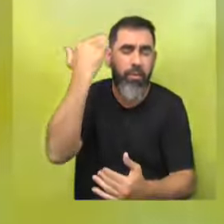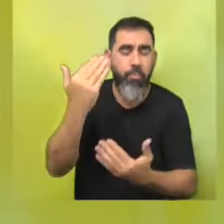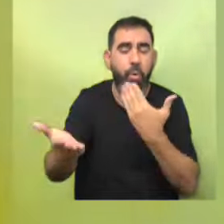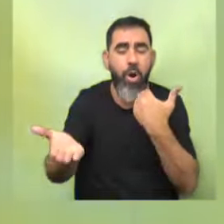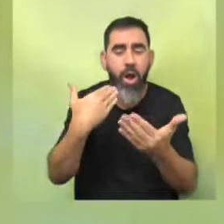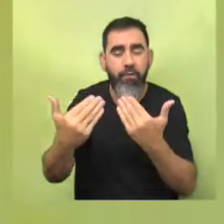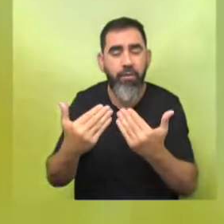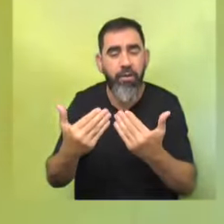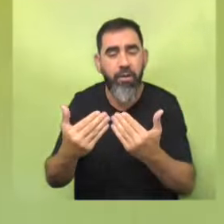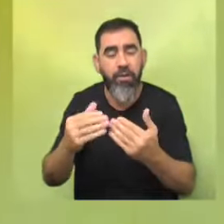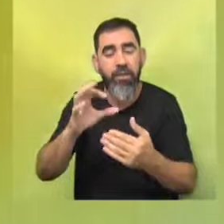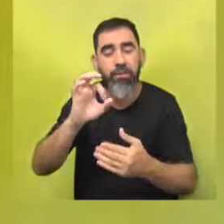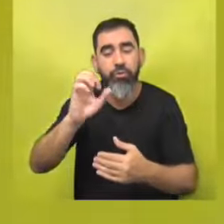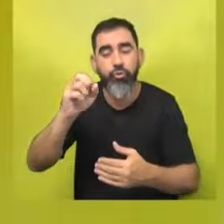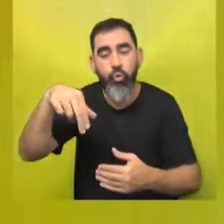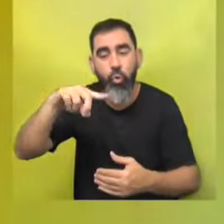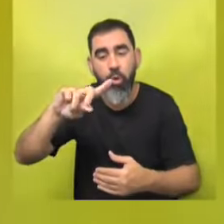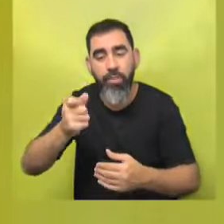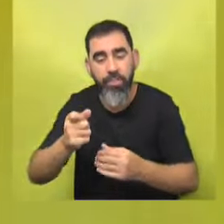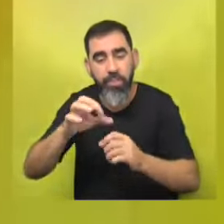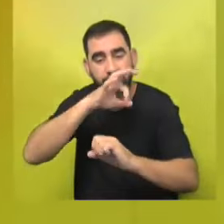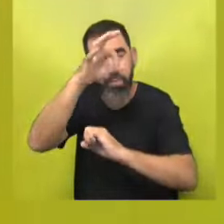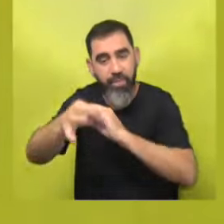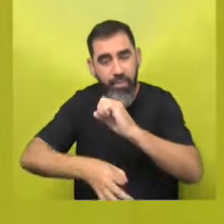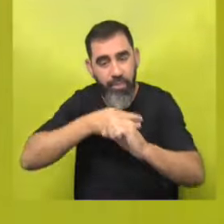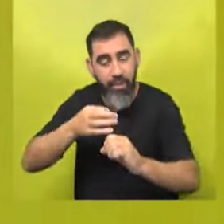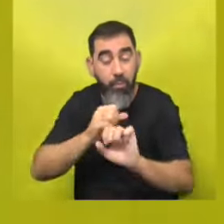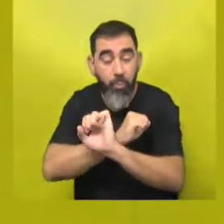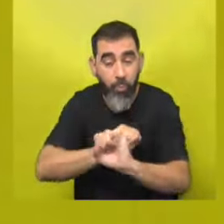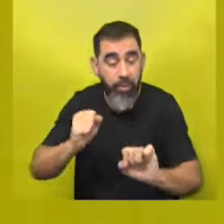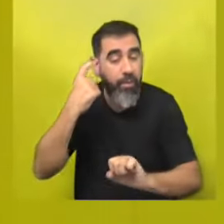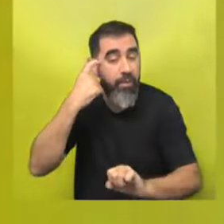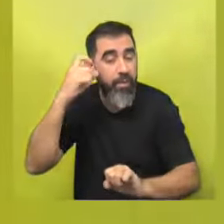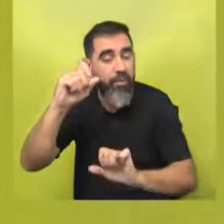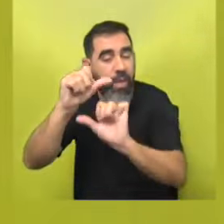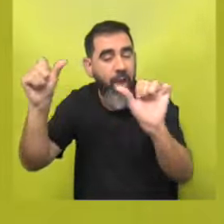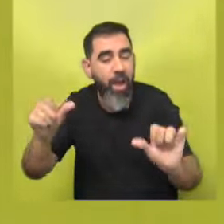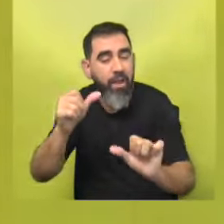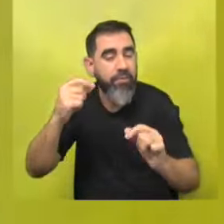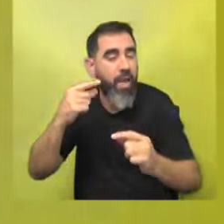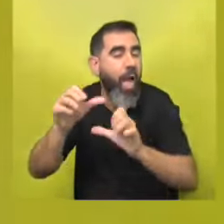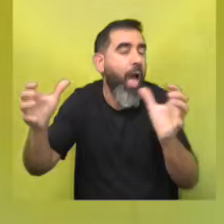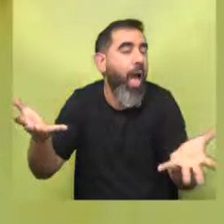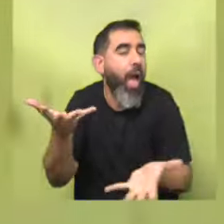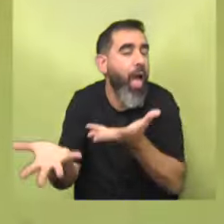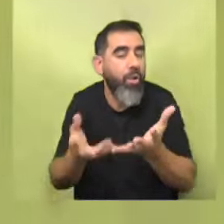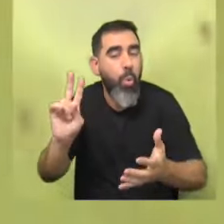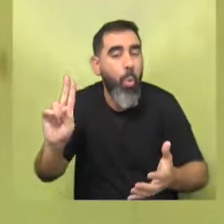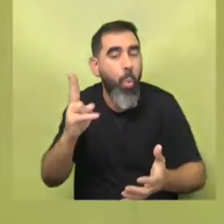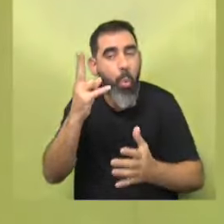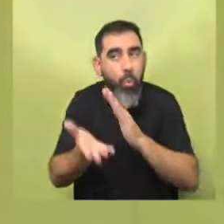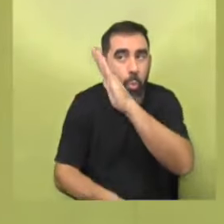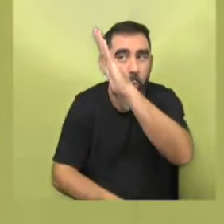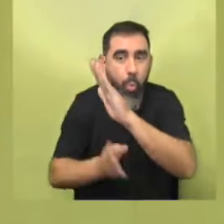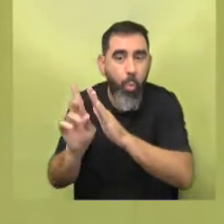de sondas aerostáticas, hablábamos de lo que podía ser la idea de hacer algún objeto que desde Uruguay saliera al